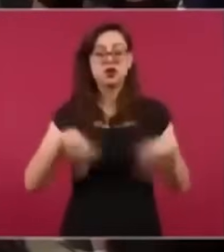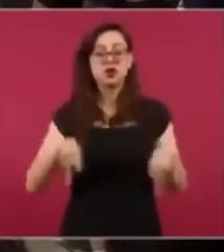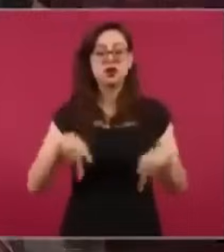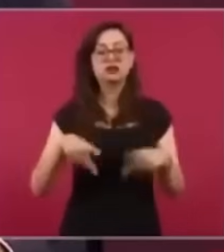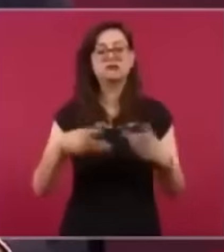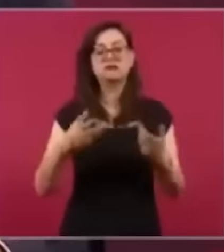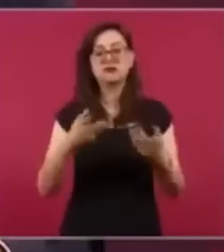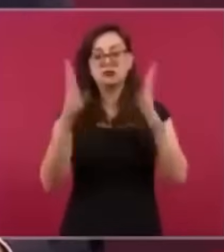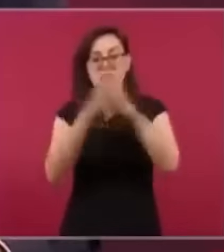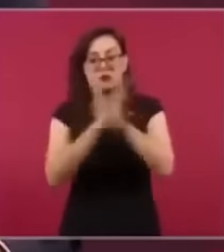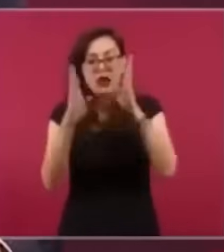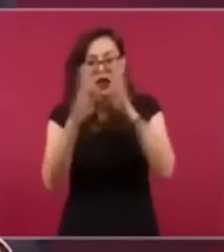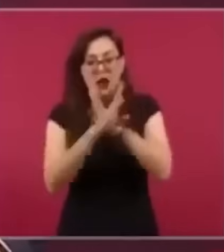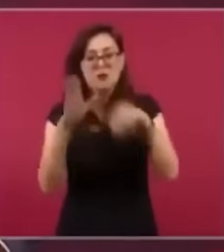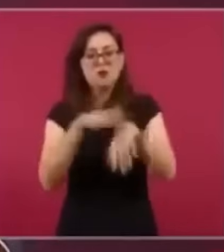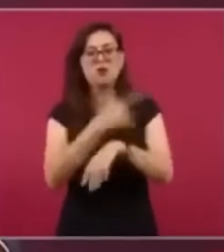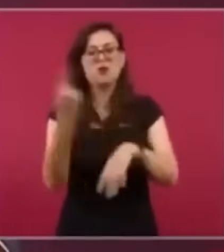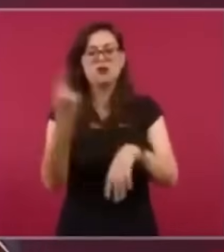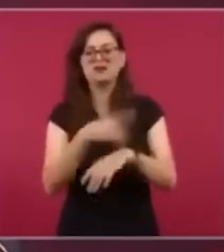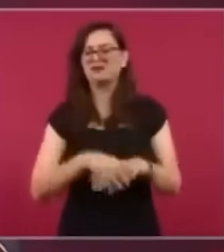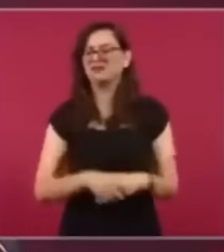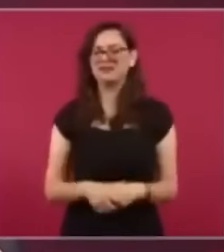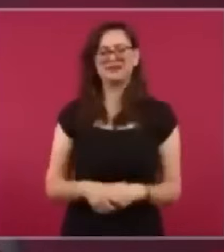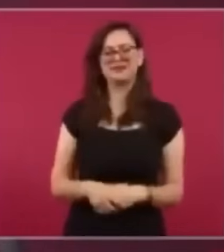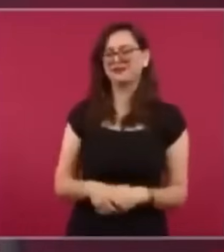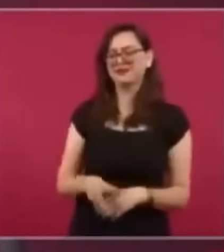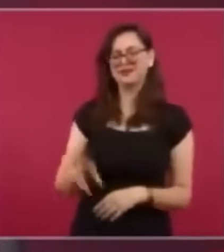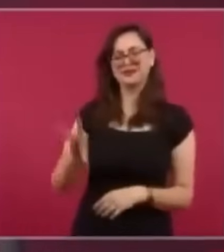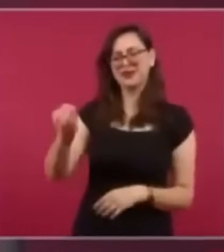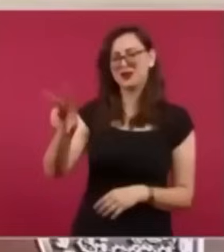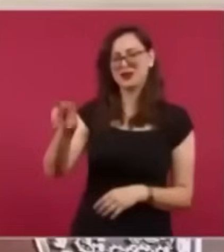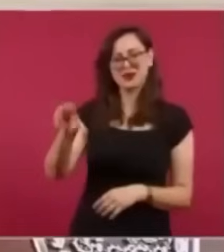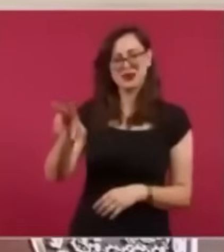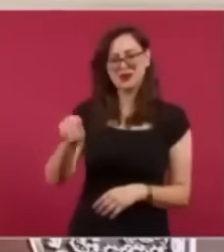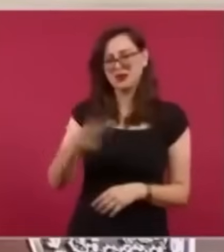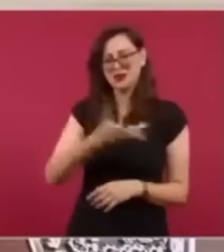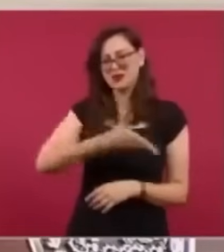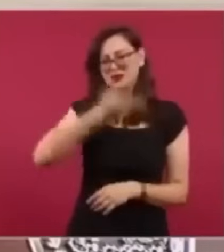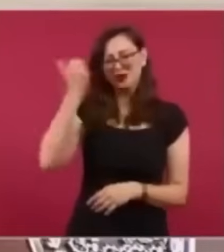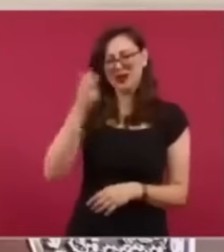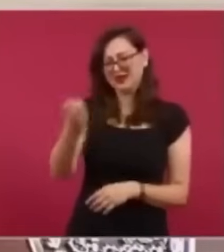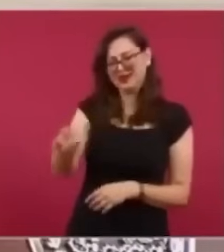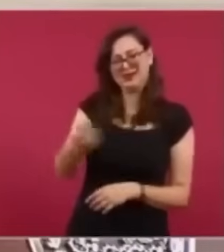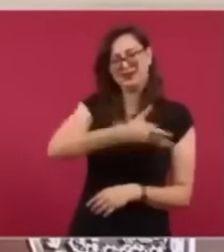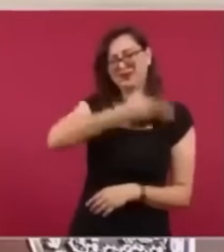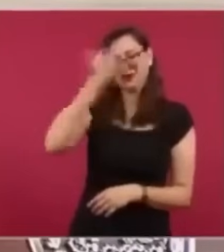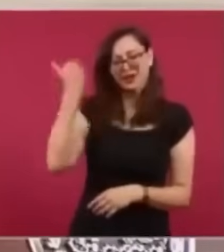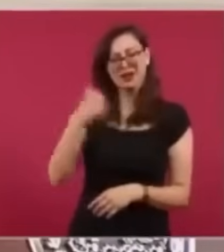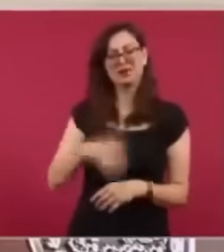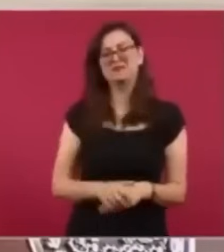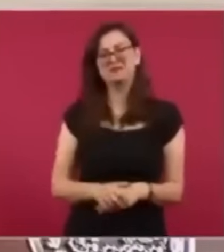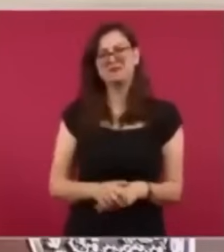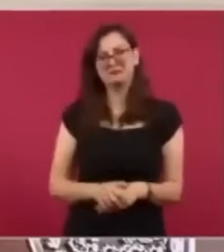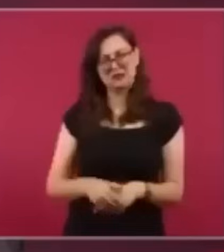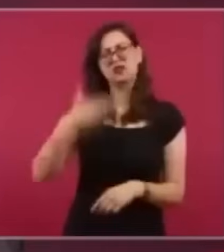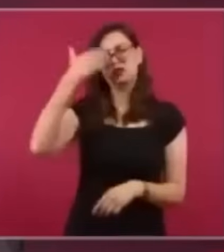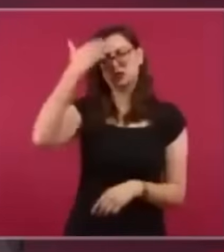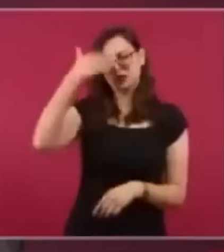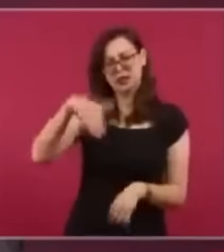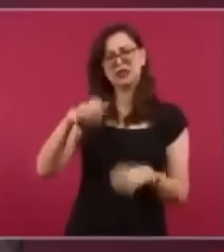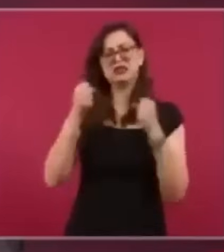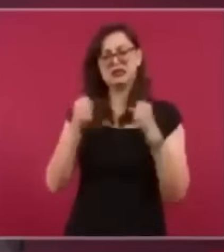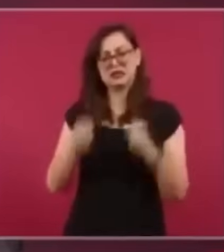No sé. Sí sé perfectamente que el objetivo de Animal Político y de